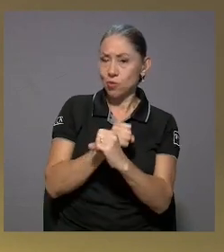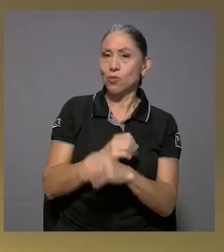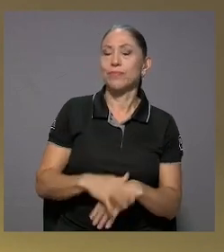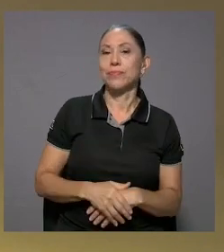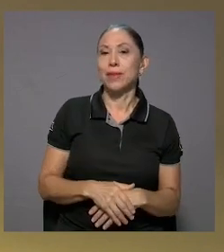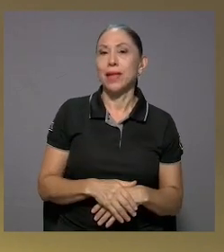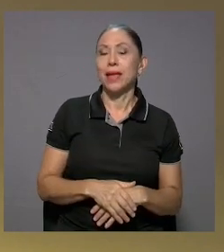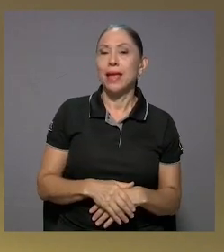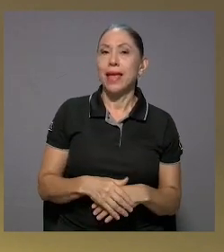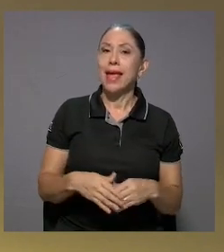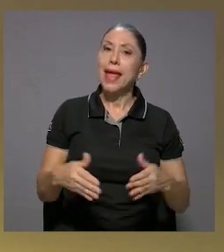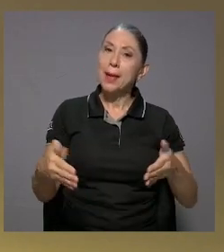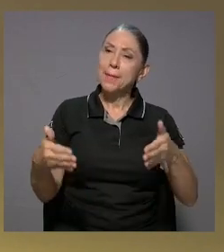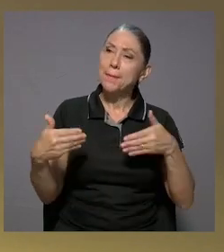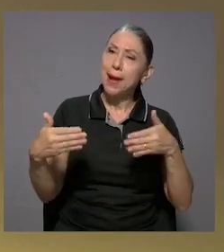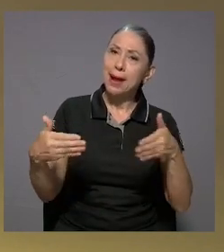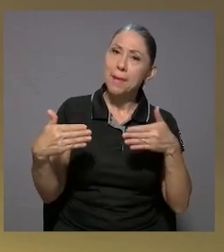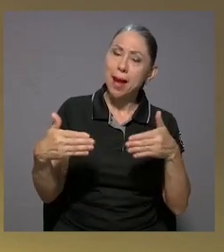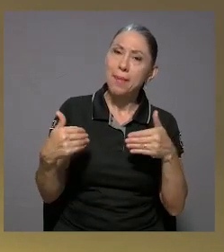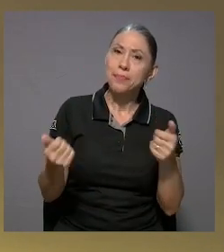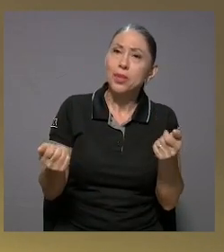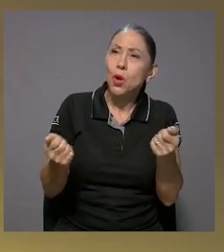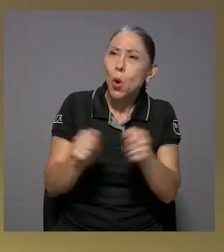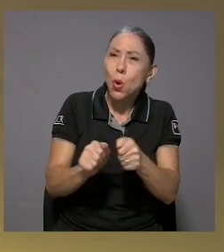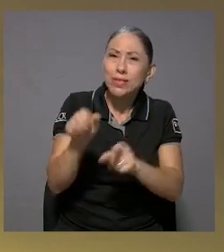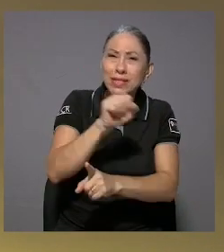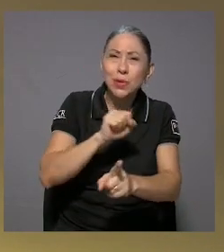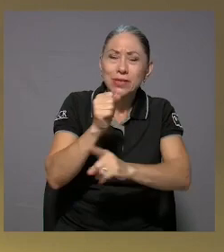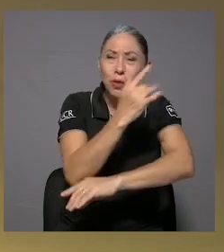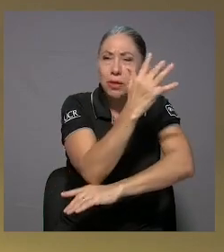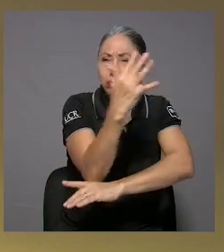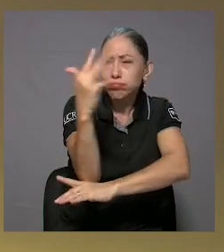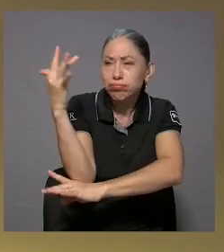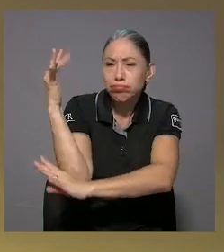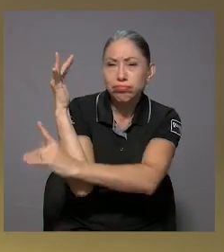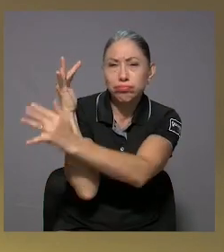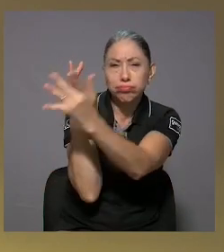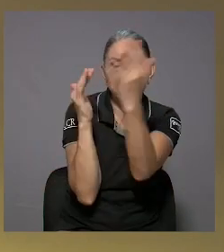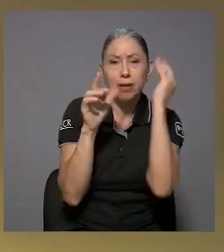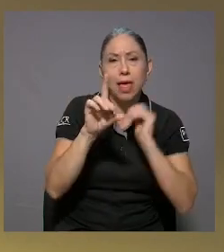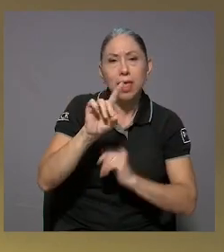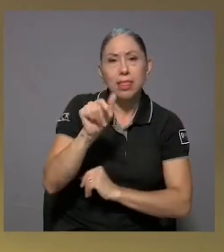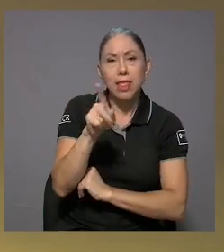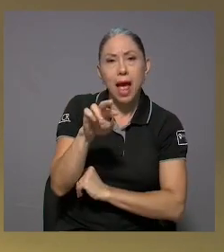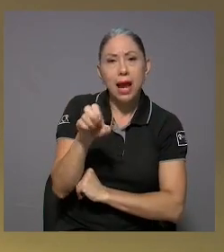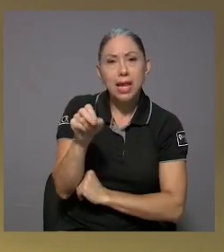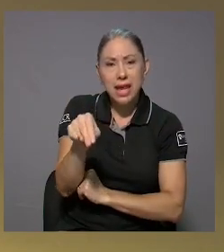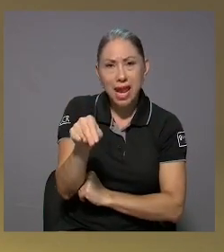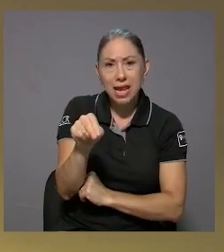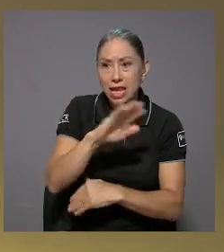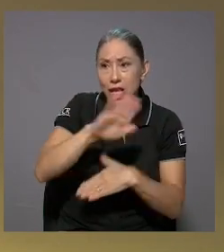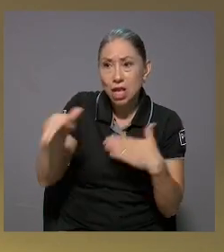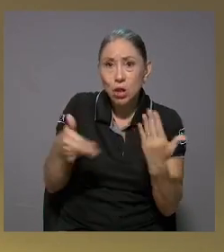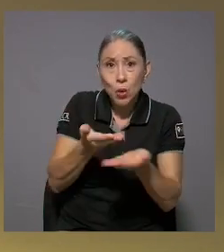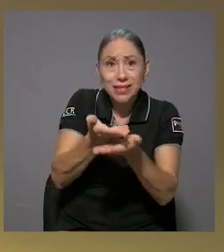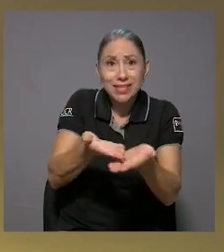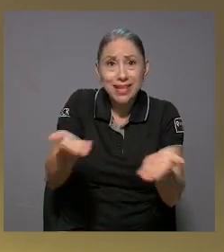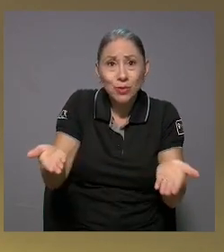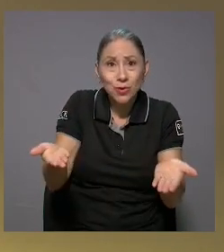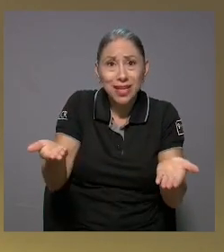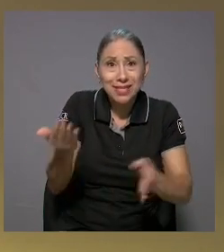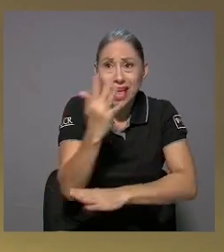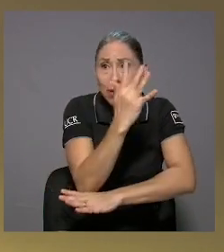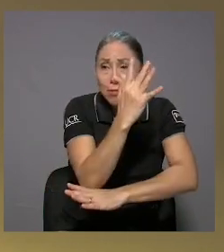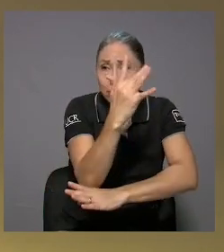estoy seguro que en Panamá, con el asunto del Darién y todas estas cosas, ¿verdad? La